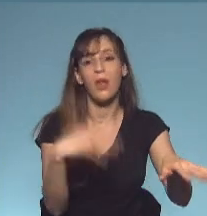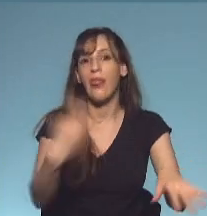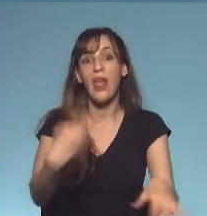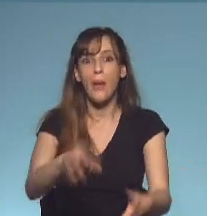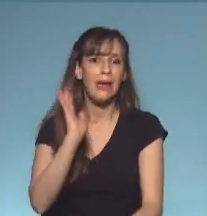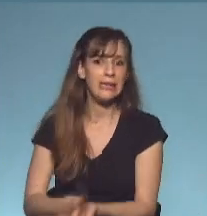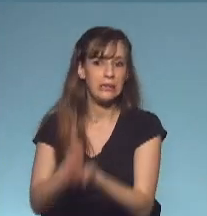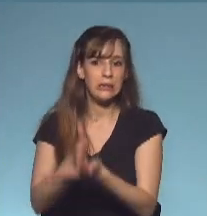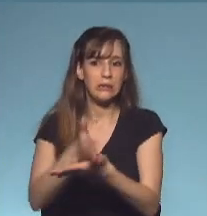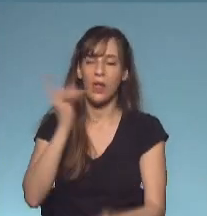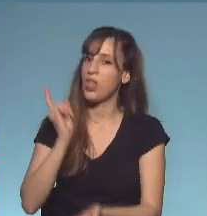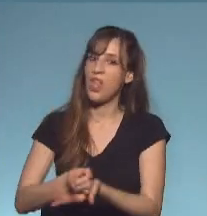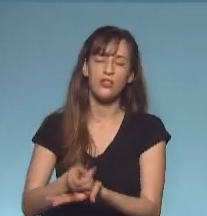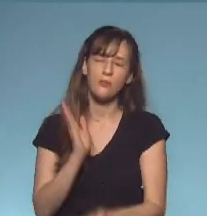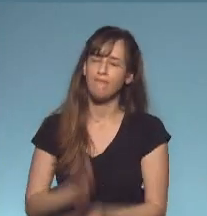duras,